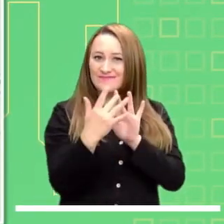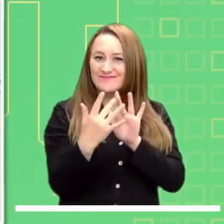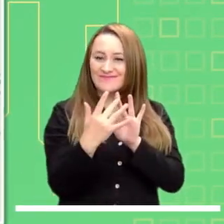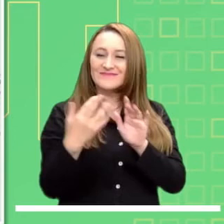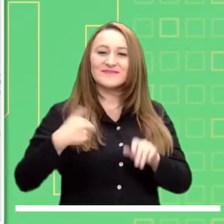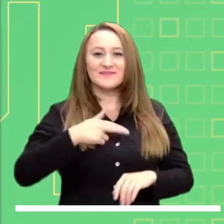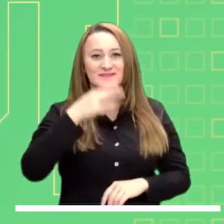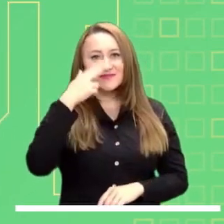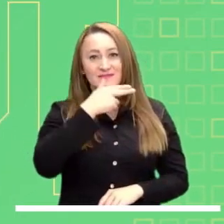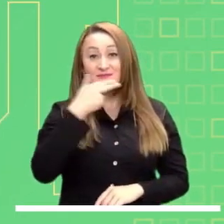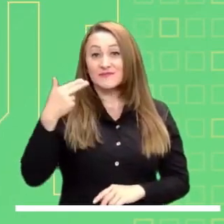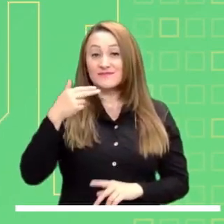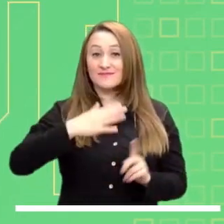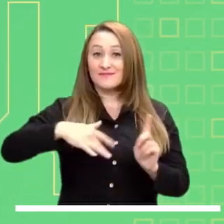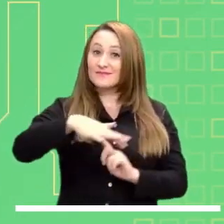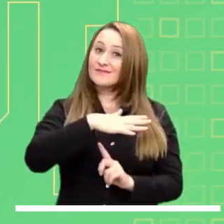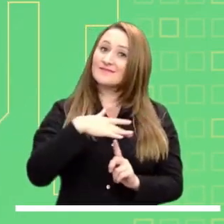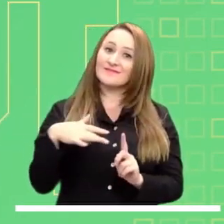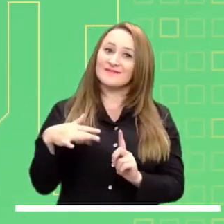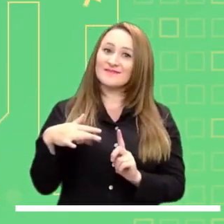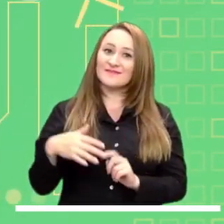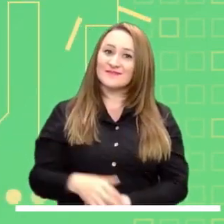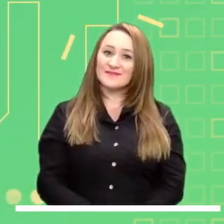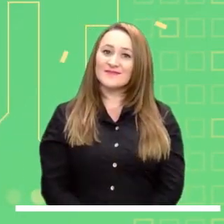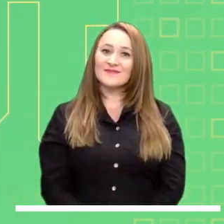del Caribe y en el centro del Pacífico.